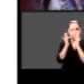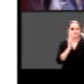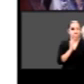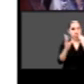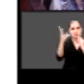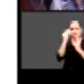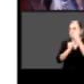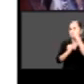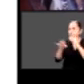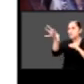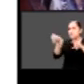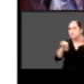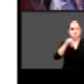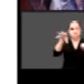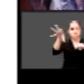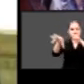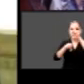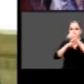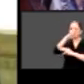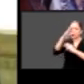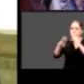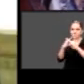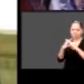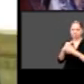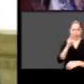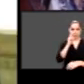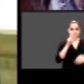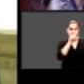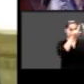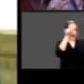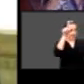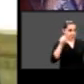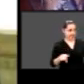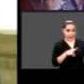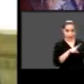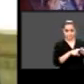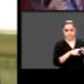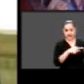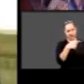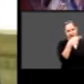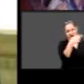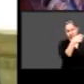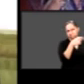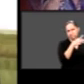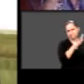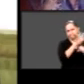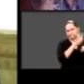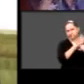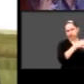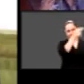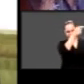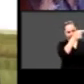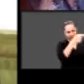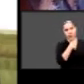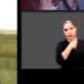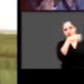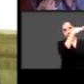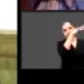como dice la lámina, no voy a leer todo lo que dice ahí, sino porque